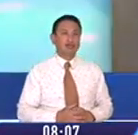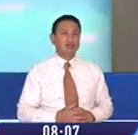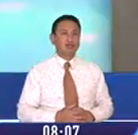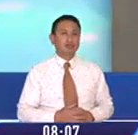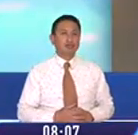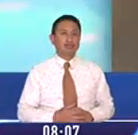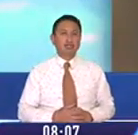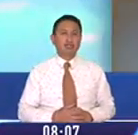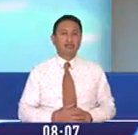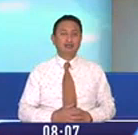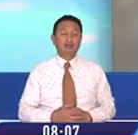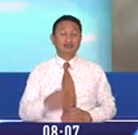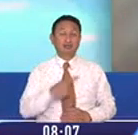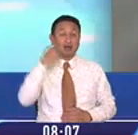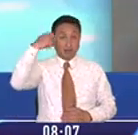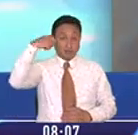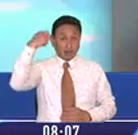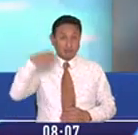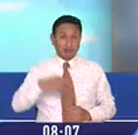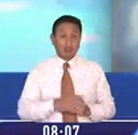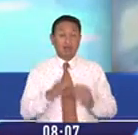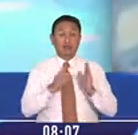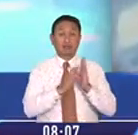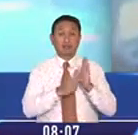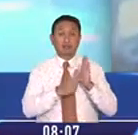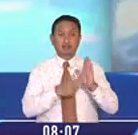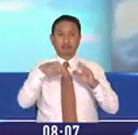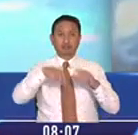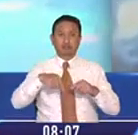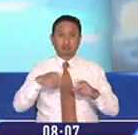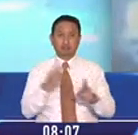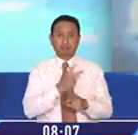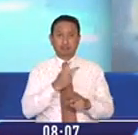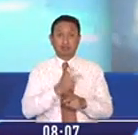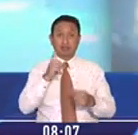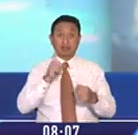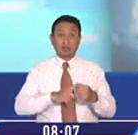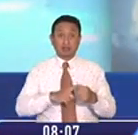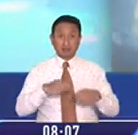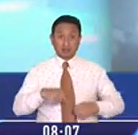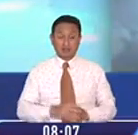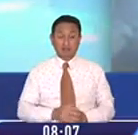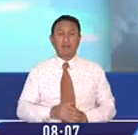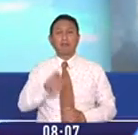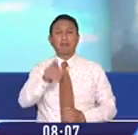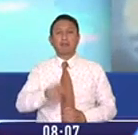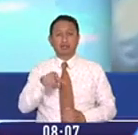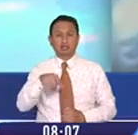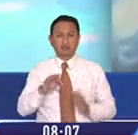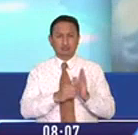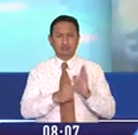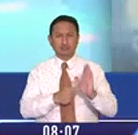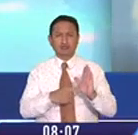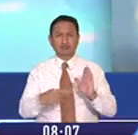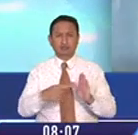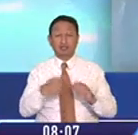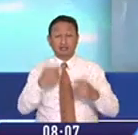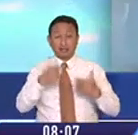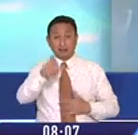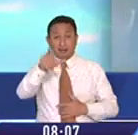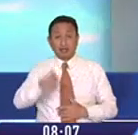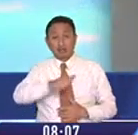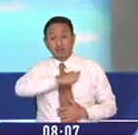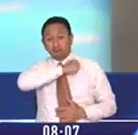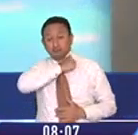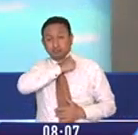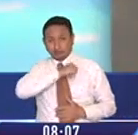Este es el video que generó más de un comentario de la inseguridad que vive la ciudad capital. Los usuarios en redes señalaban que se trató de un